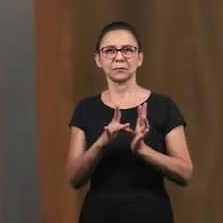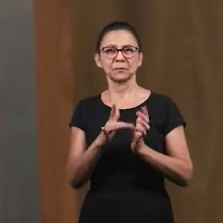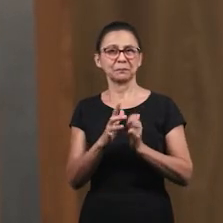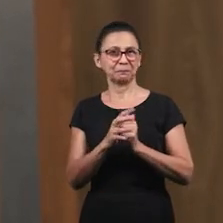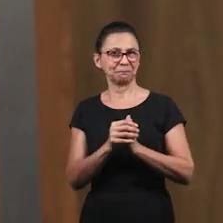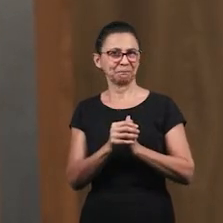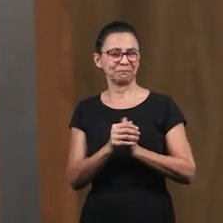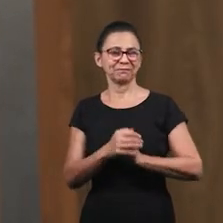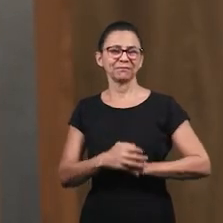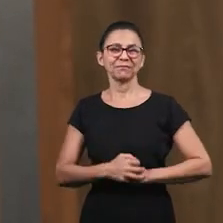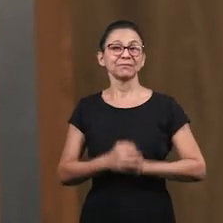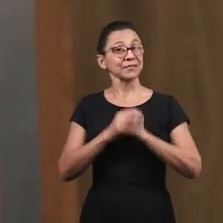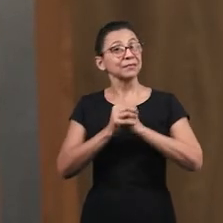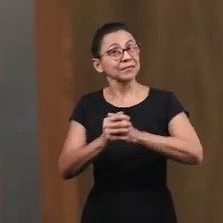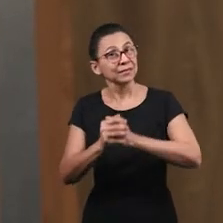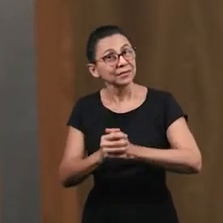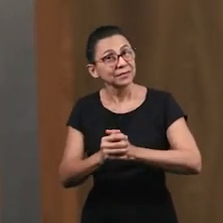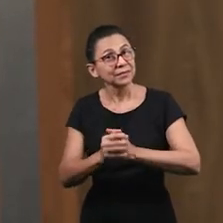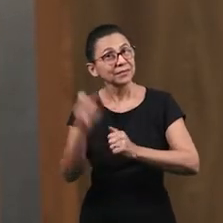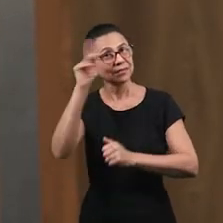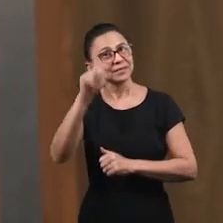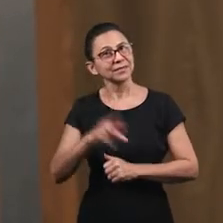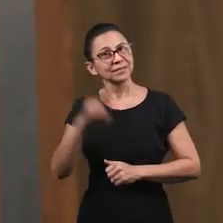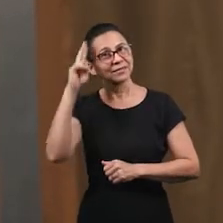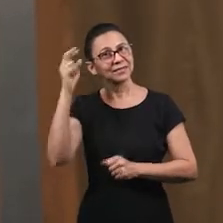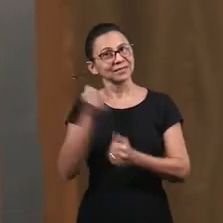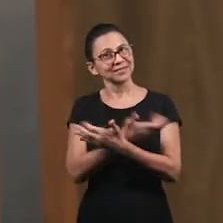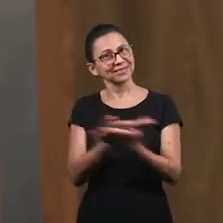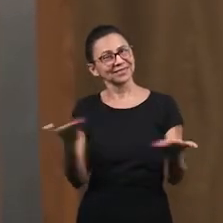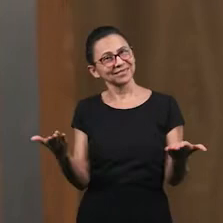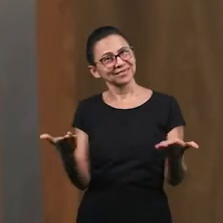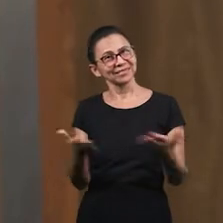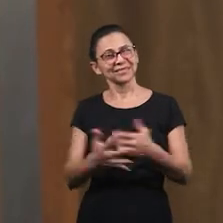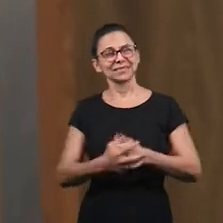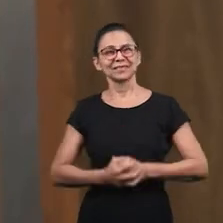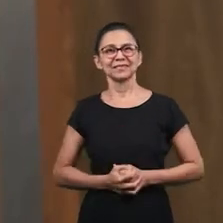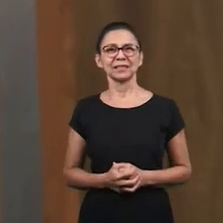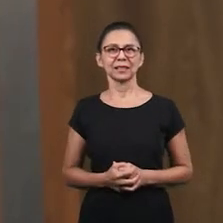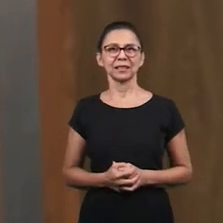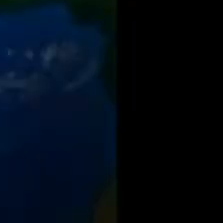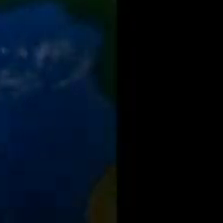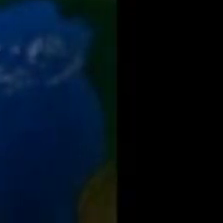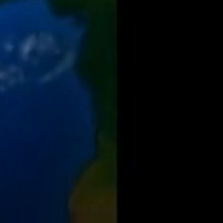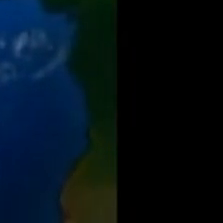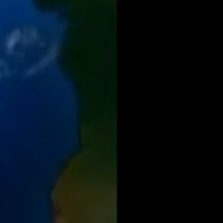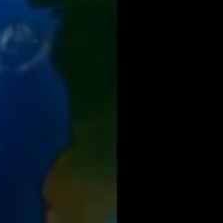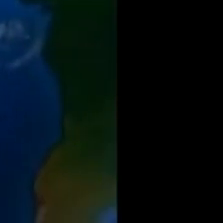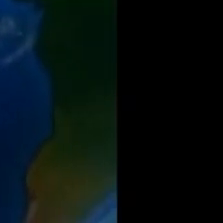nombre de Jesús. Amén. Amén. La paz del Señor, niños.